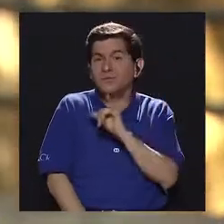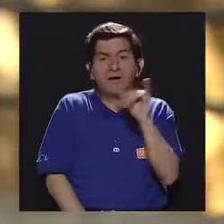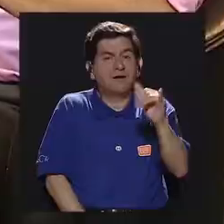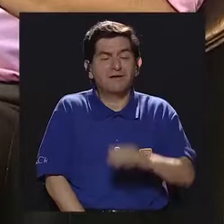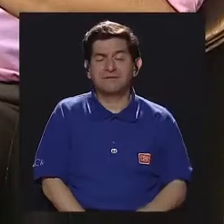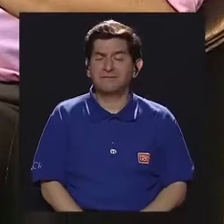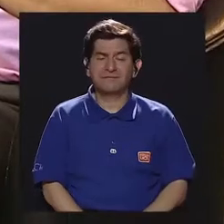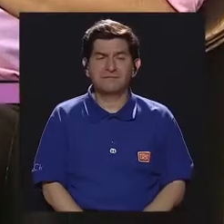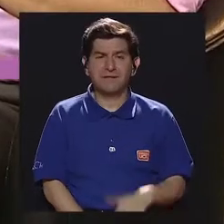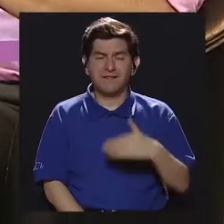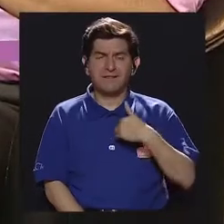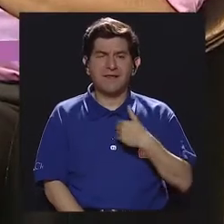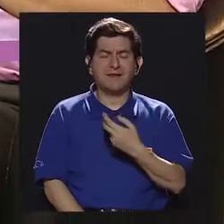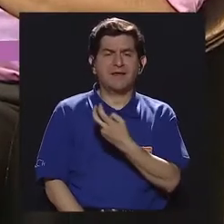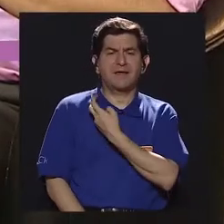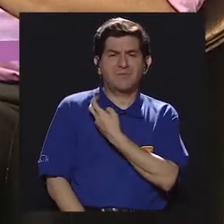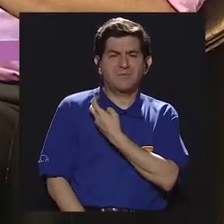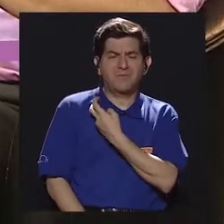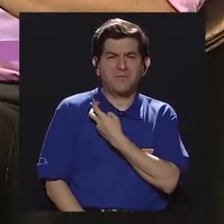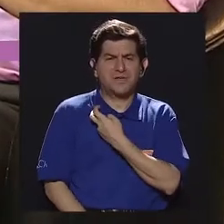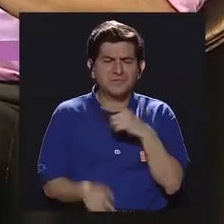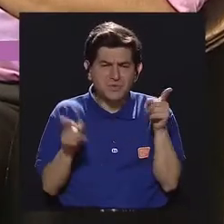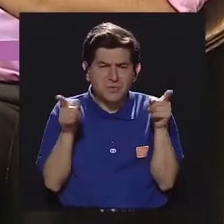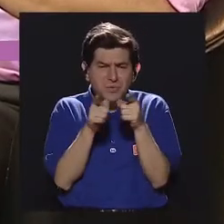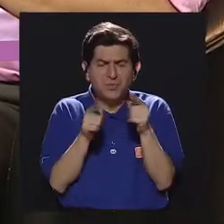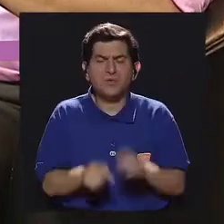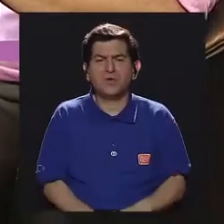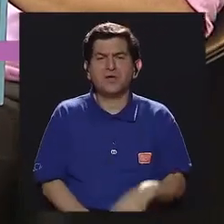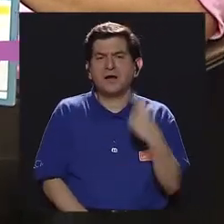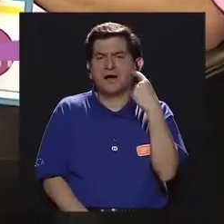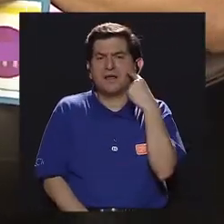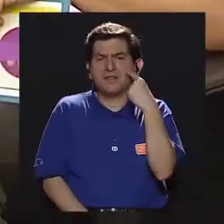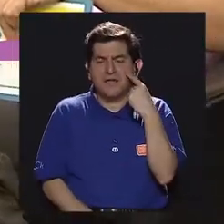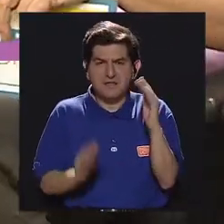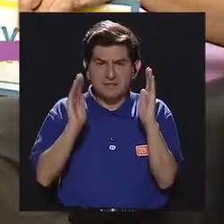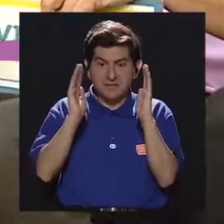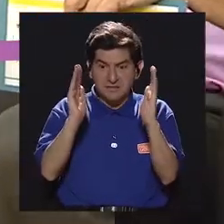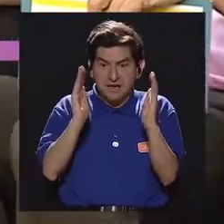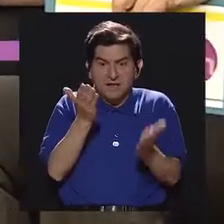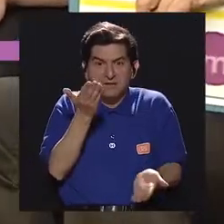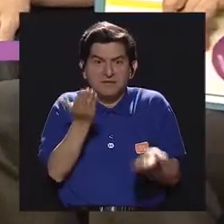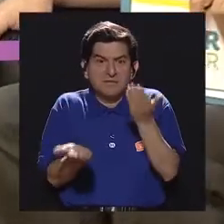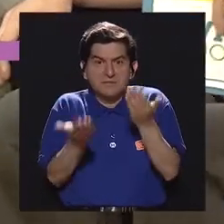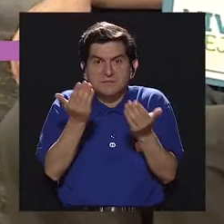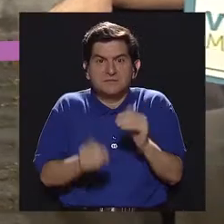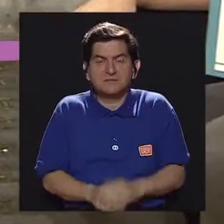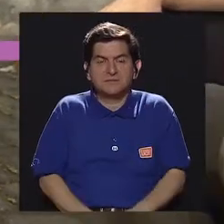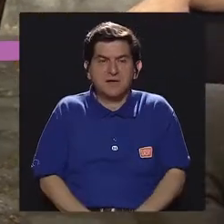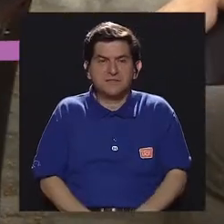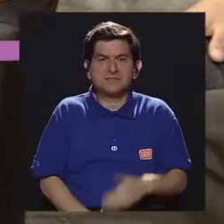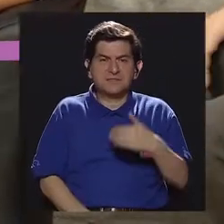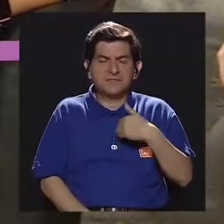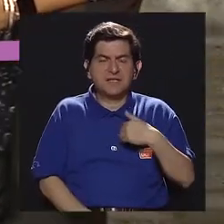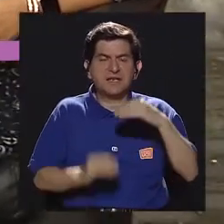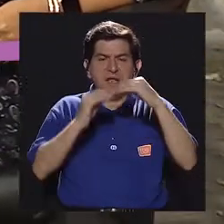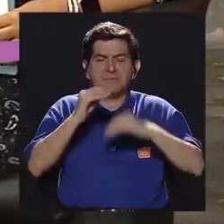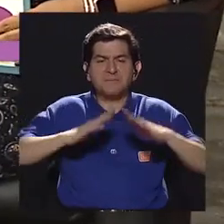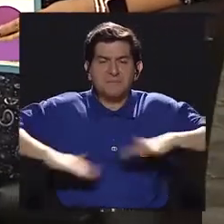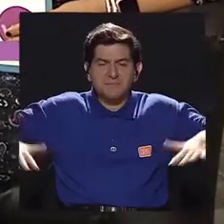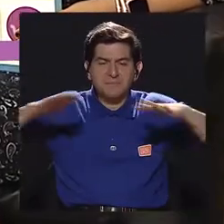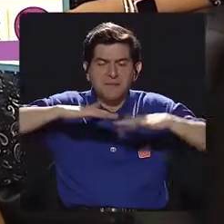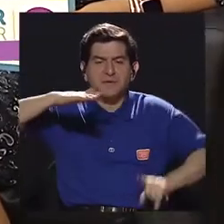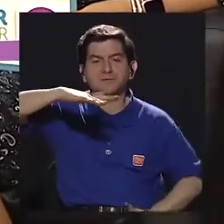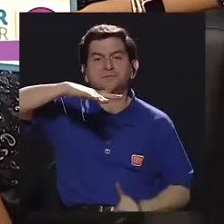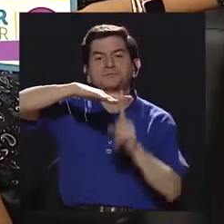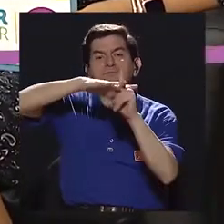mismo. Si tenemos un hueso más pequeño y tenemos dientes más grandes, que hay gente que tiene dientes más grandes que su hueso, van a tener menos espacio